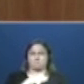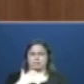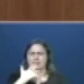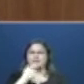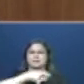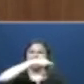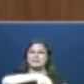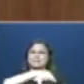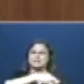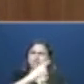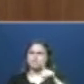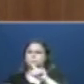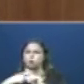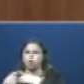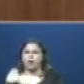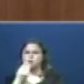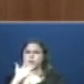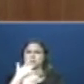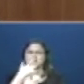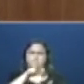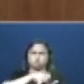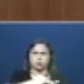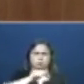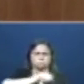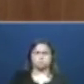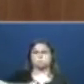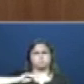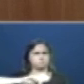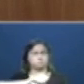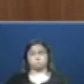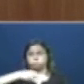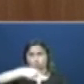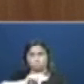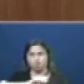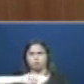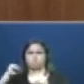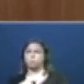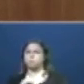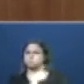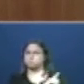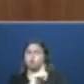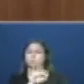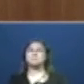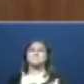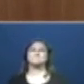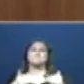de exigir la devolución de ayudas en caso de ejecución hipotecaria o acción en pago y se autorizará con carácter general la ampliación del de amortización de